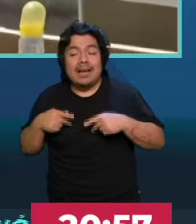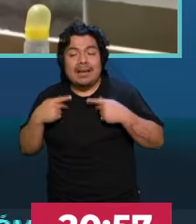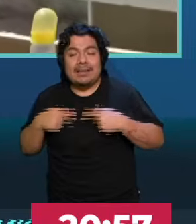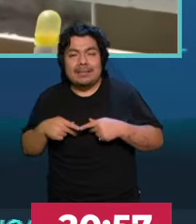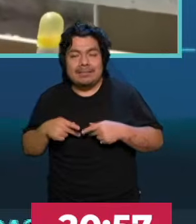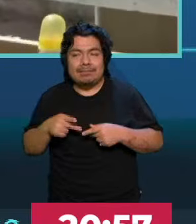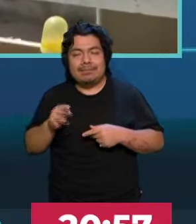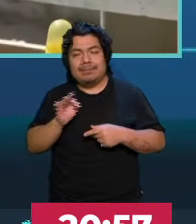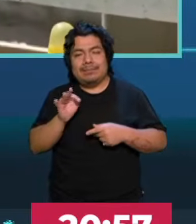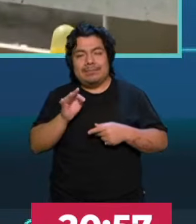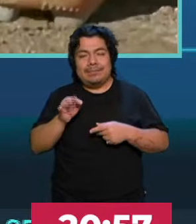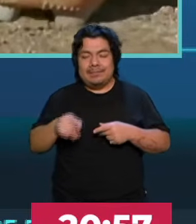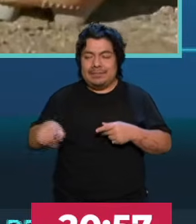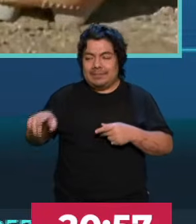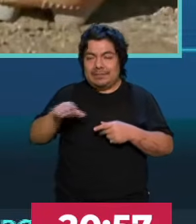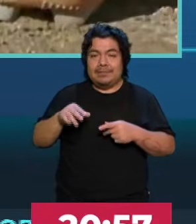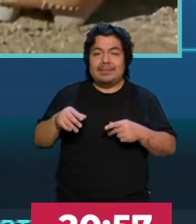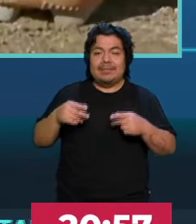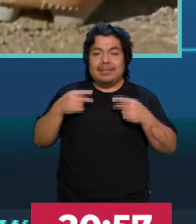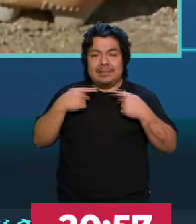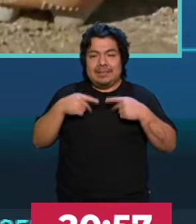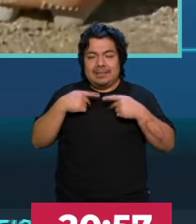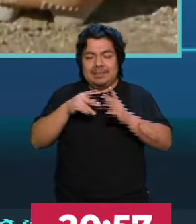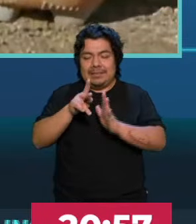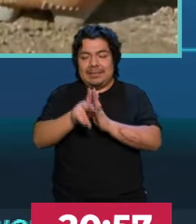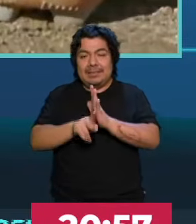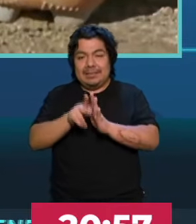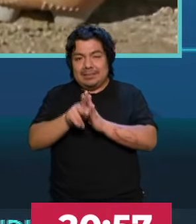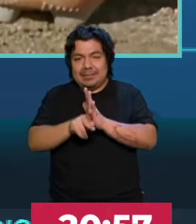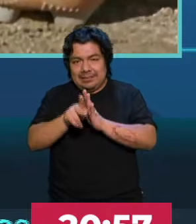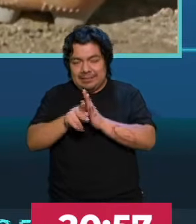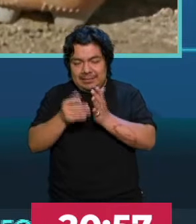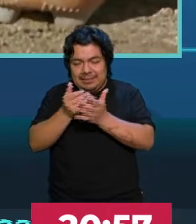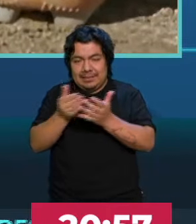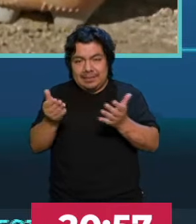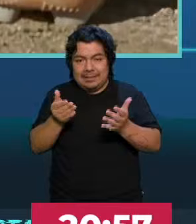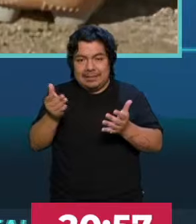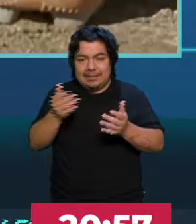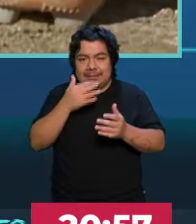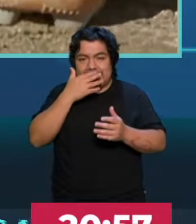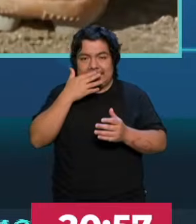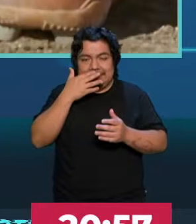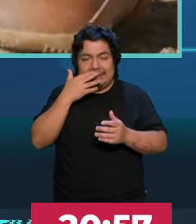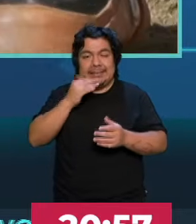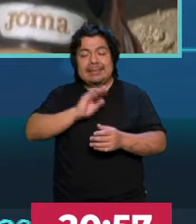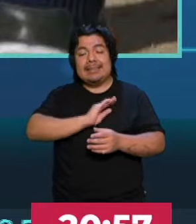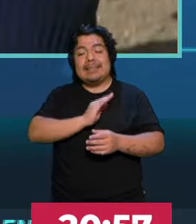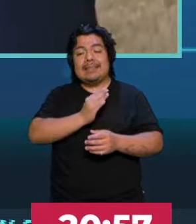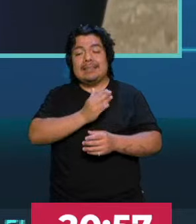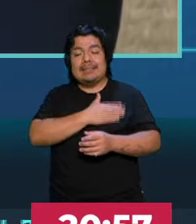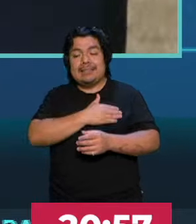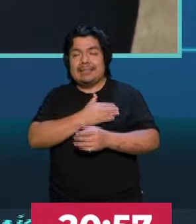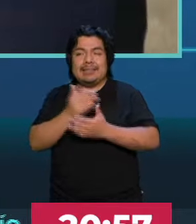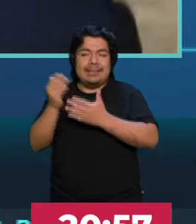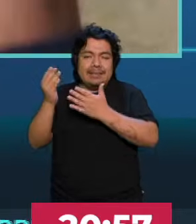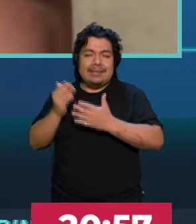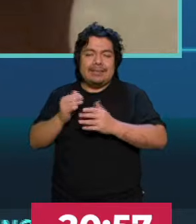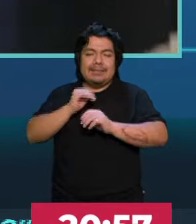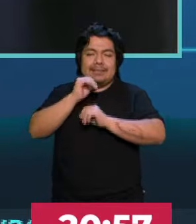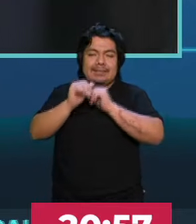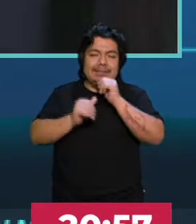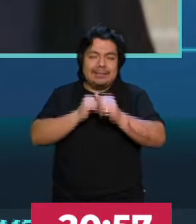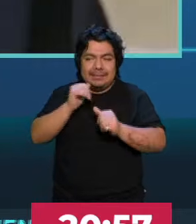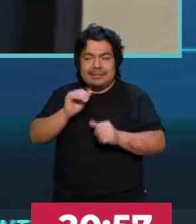creo que el general de las películas que uno recibe desde España no te están contando, ¿no?